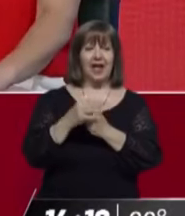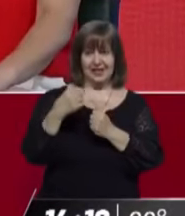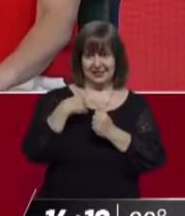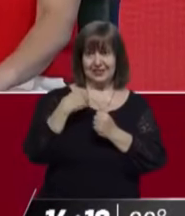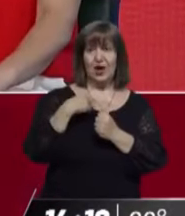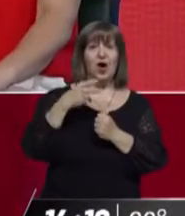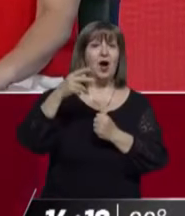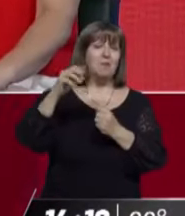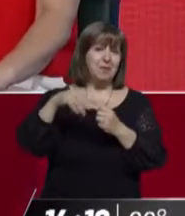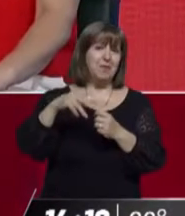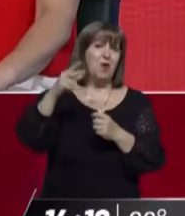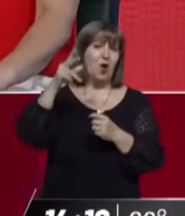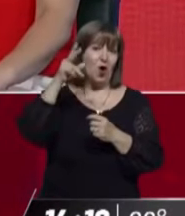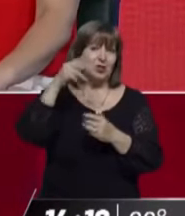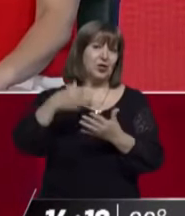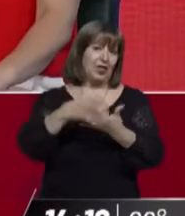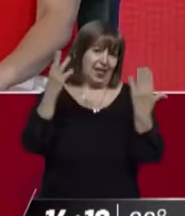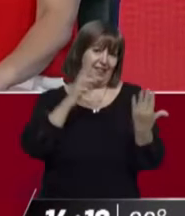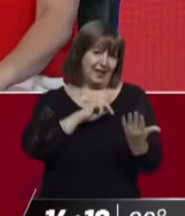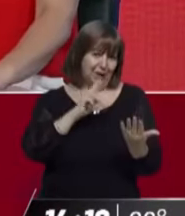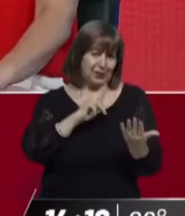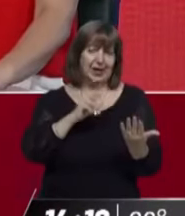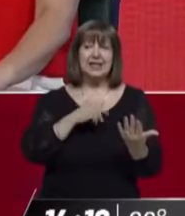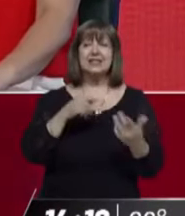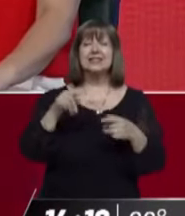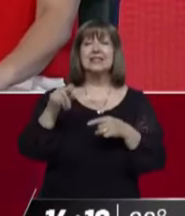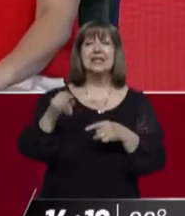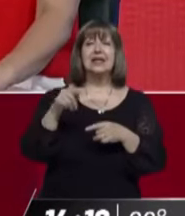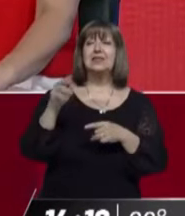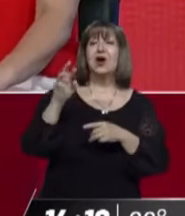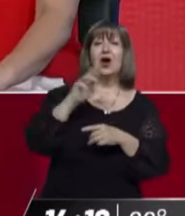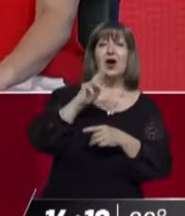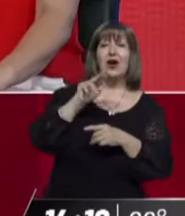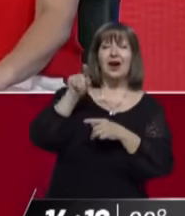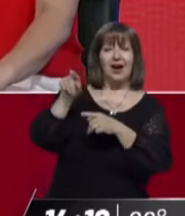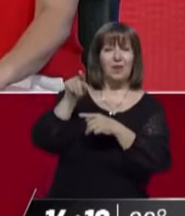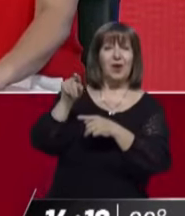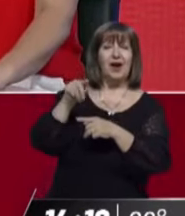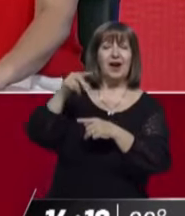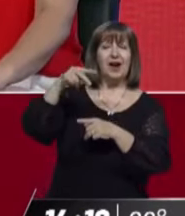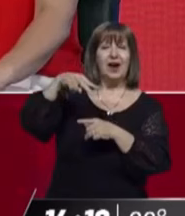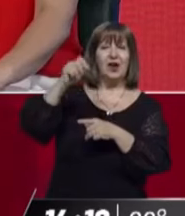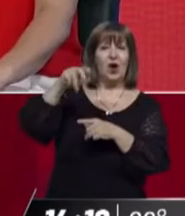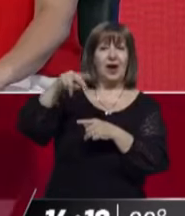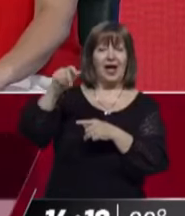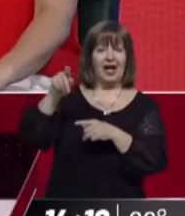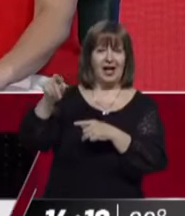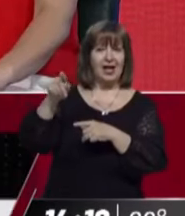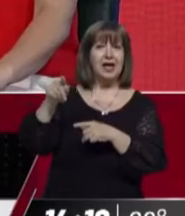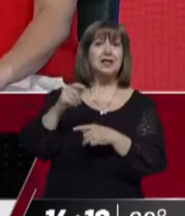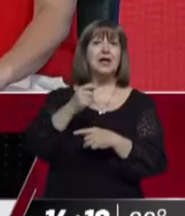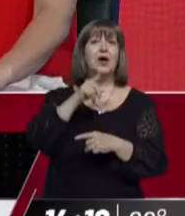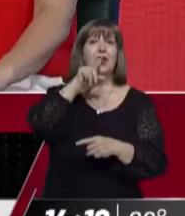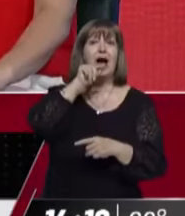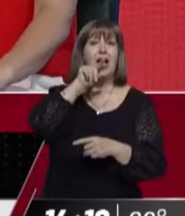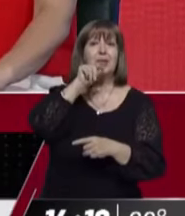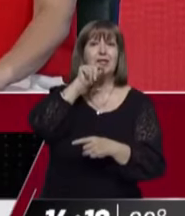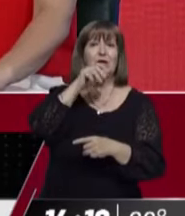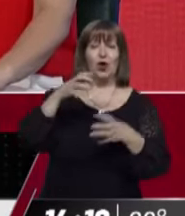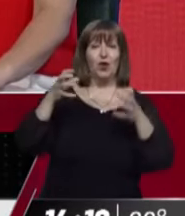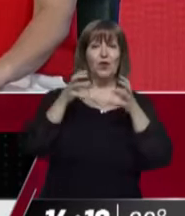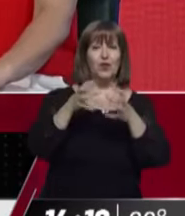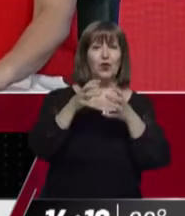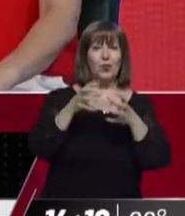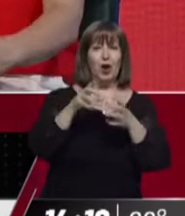Y en este 8M quisimos hablar, ya la están viendo, con Sí. Donna Furnari, que es árbitra de fútbol de nuestra provincia. Empezó cuando